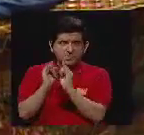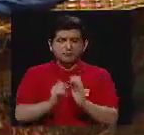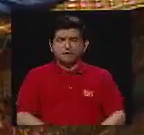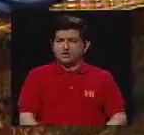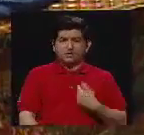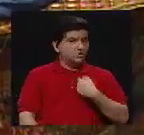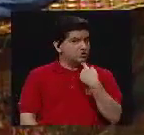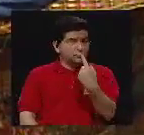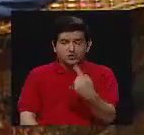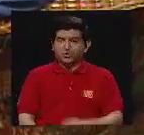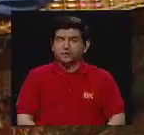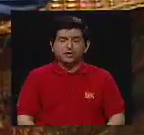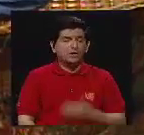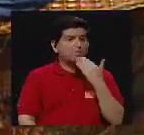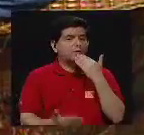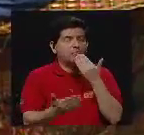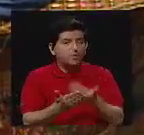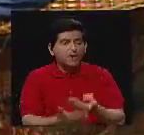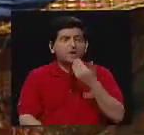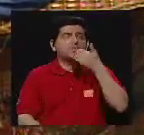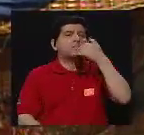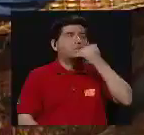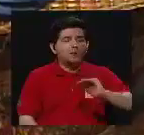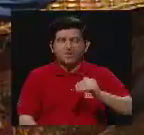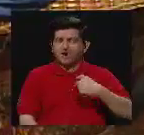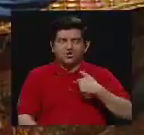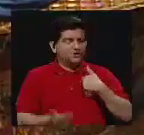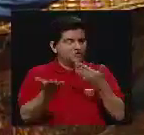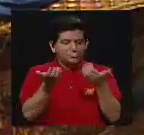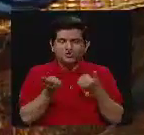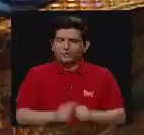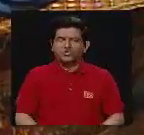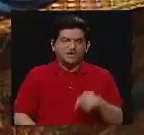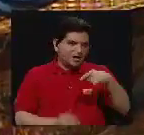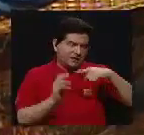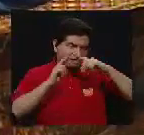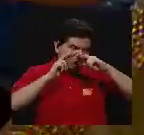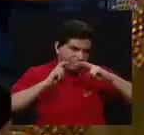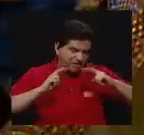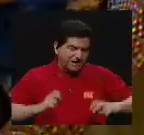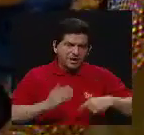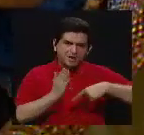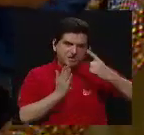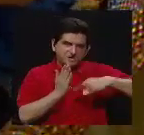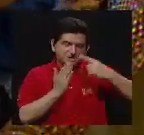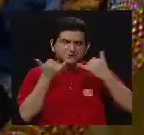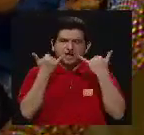individualmente. No estoy diciendo que sea bueno o malo, no lo quiero calificar desde una